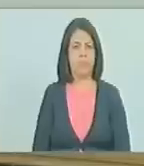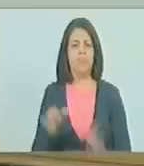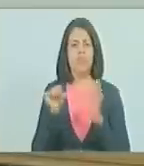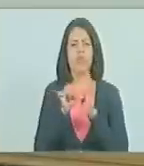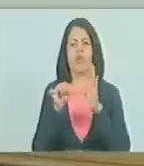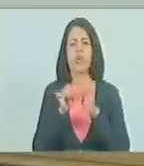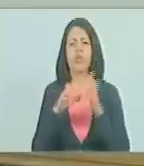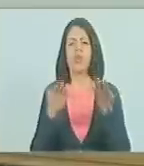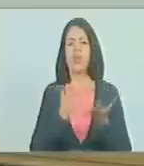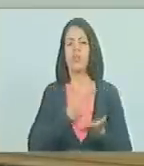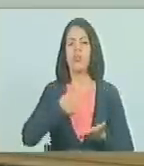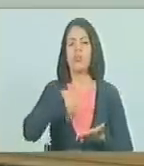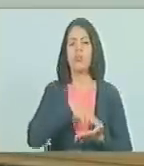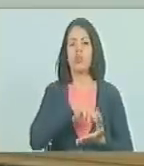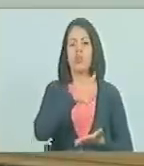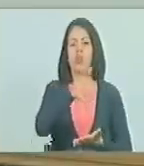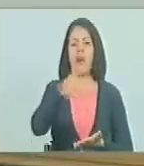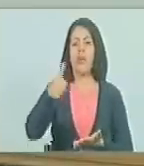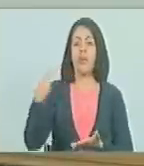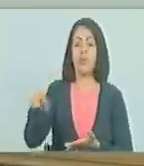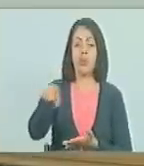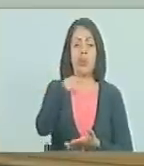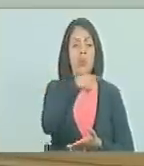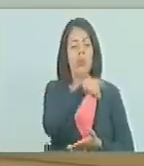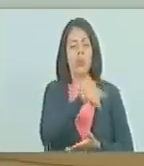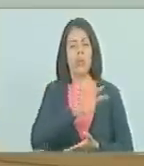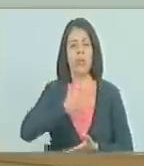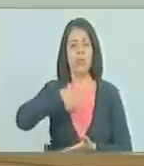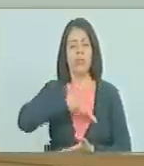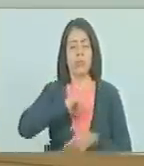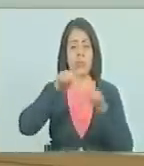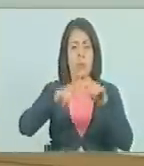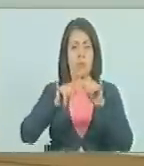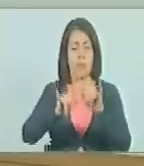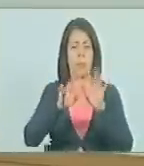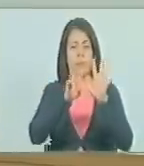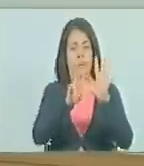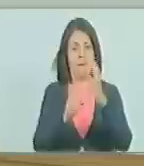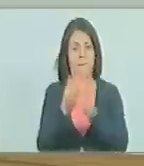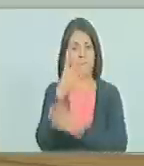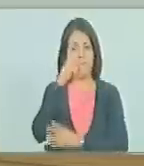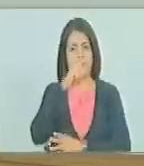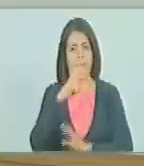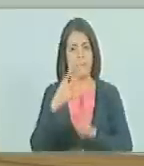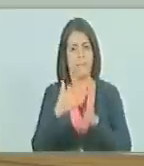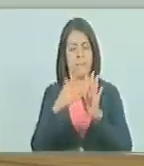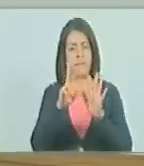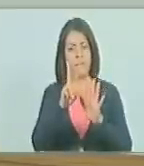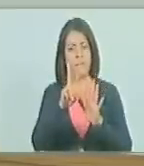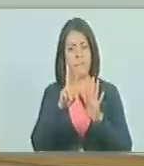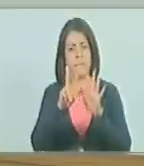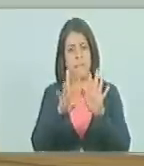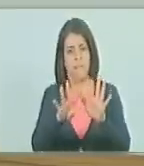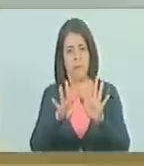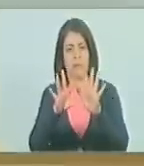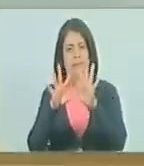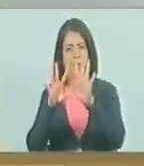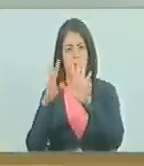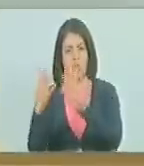estábamos? ¿Dónde estaban ustedes? ¿Dónde estábamos nosotros el 7 de mayo del